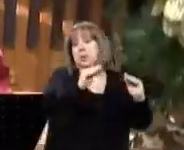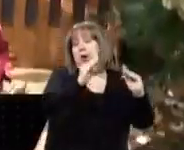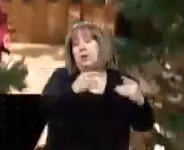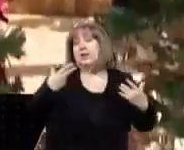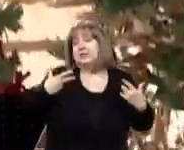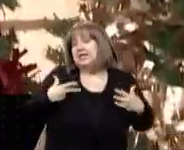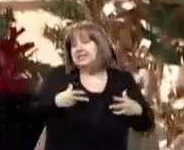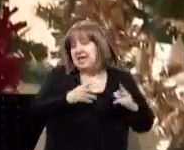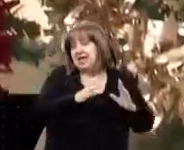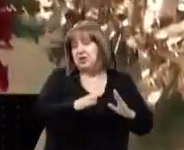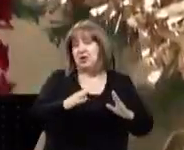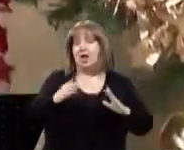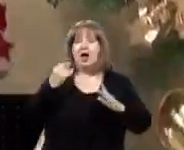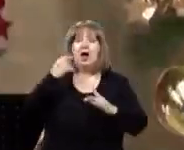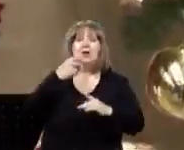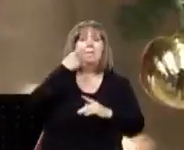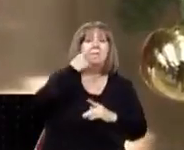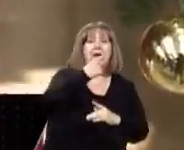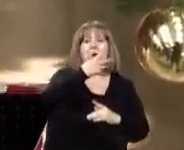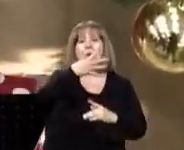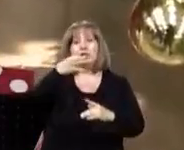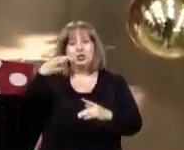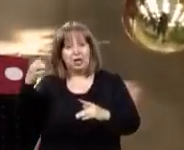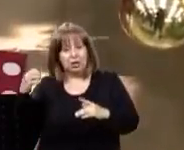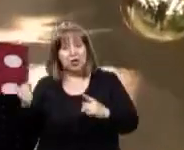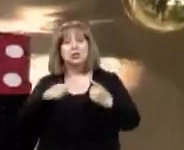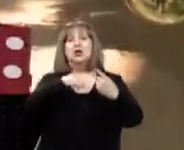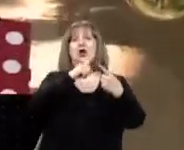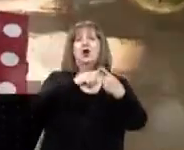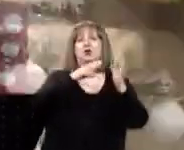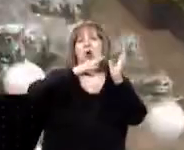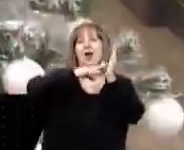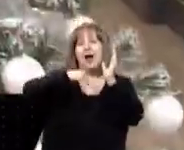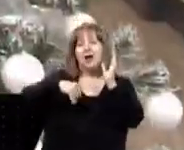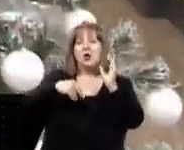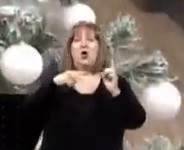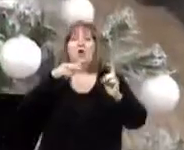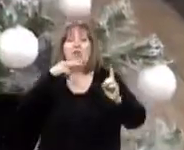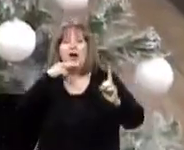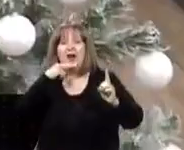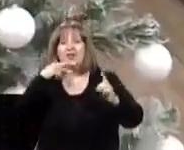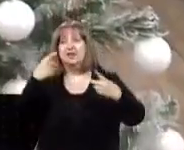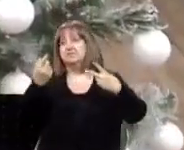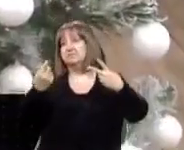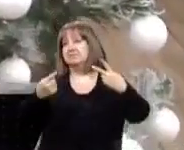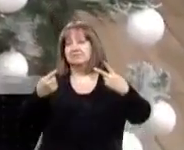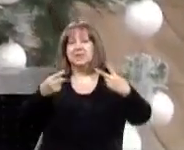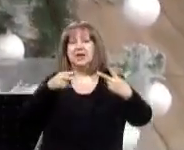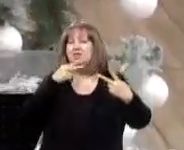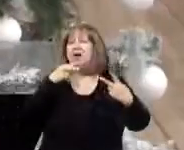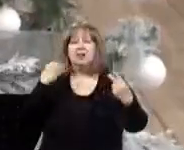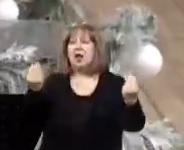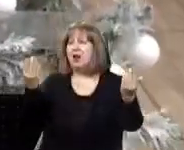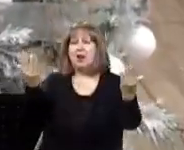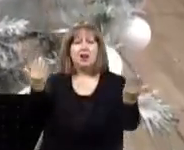plata. Tenés pinos a partir de los 1.400 pesos, tenés de pinos blancos, pinos verdes. ¿Se llevan más los verdes, los